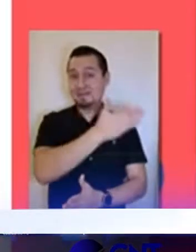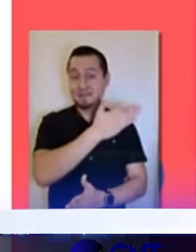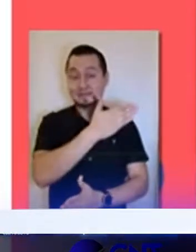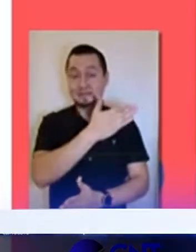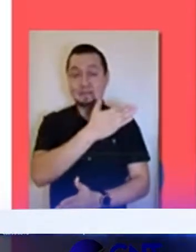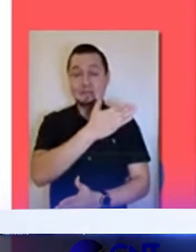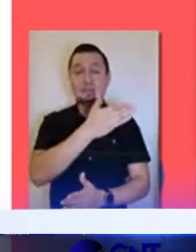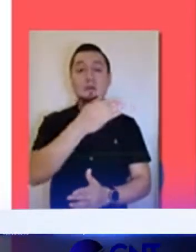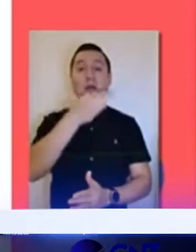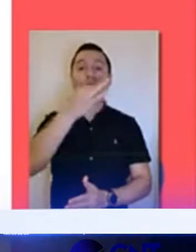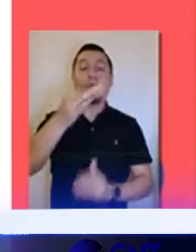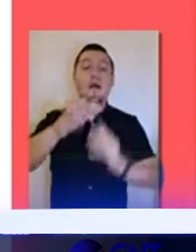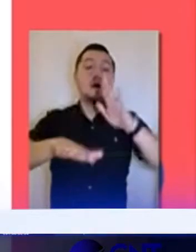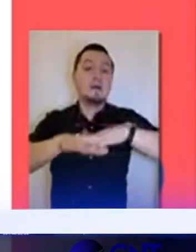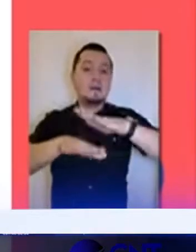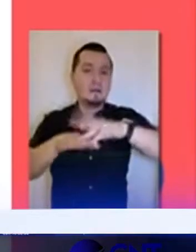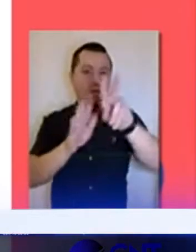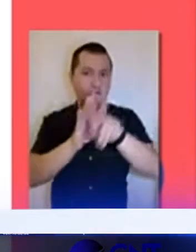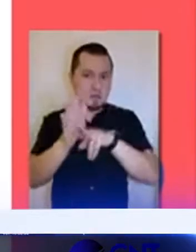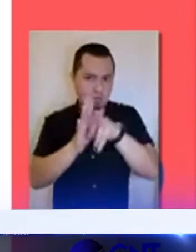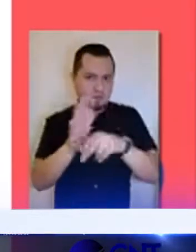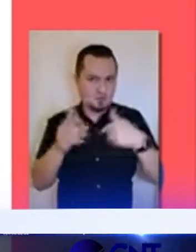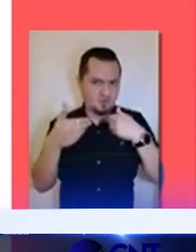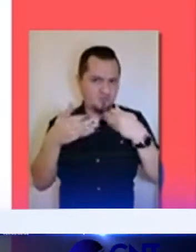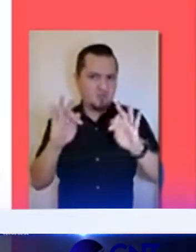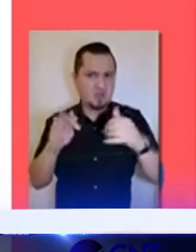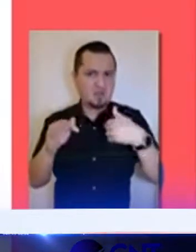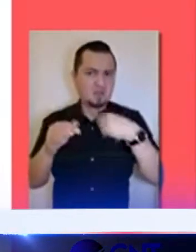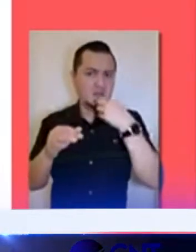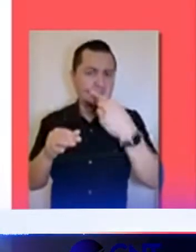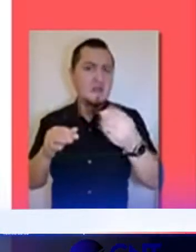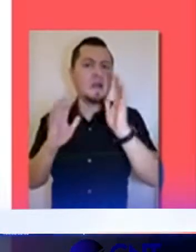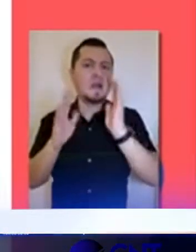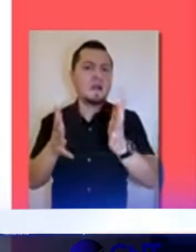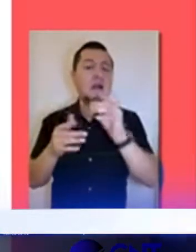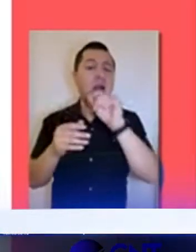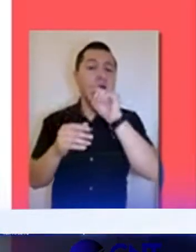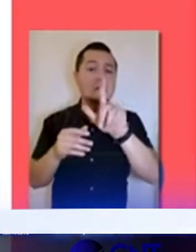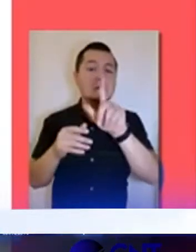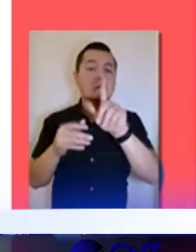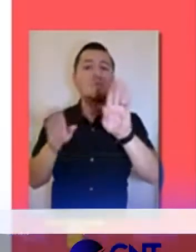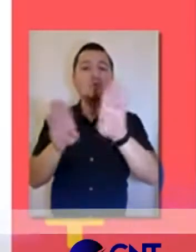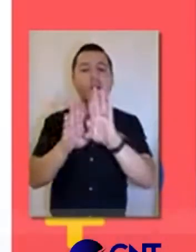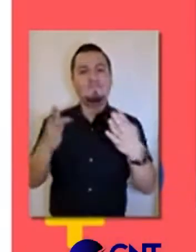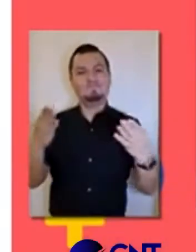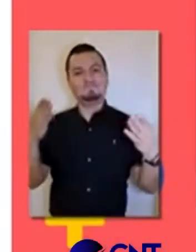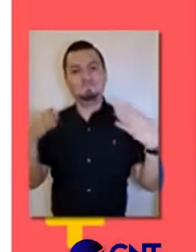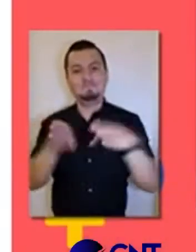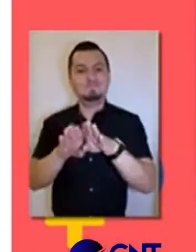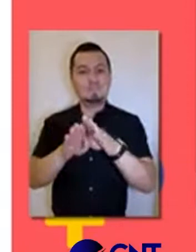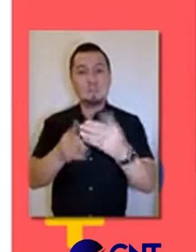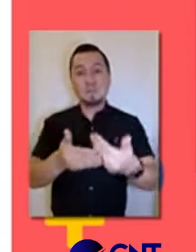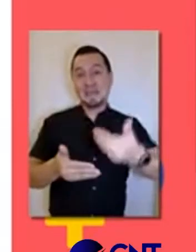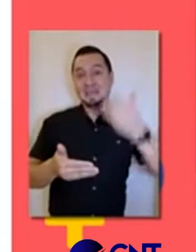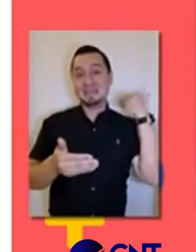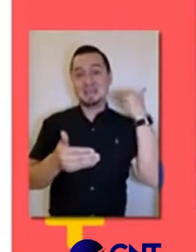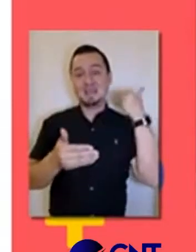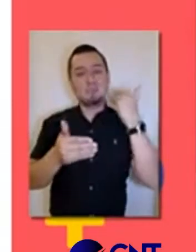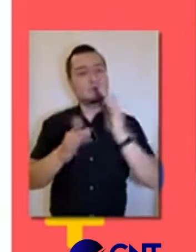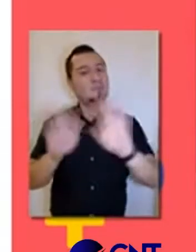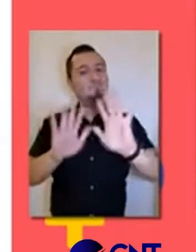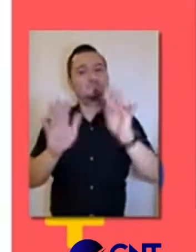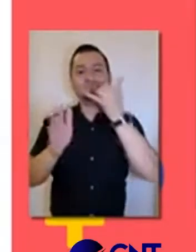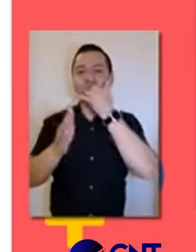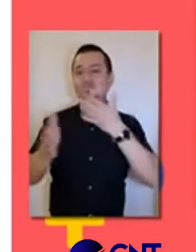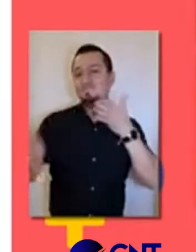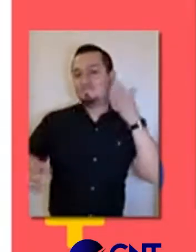Habíamos dicho, como ustedes recordarán, que Jalisco iba a cerrar el ciclo escolar anterior a distancia. Fue